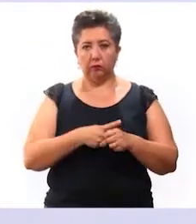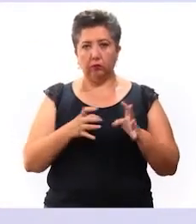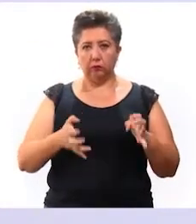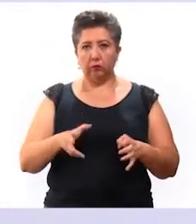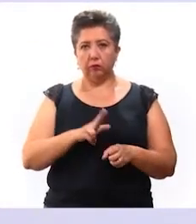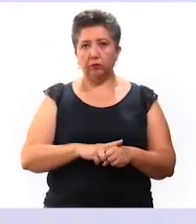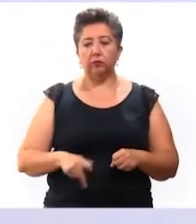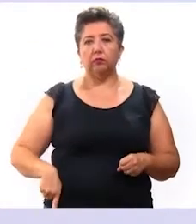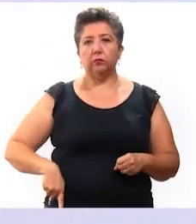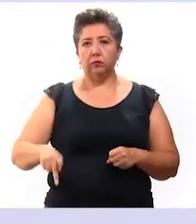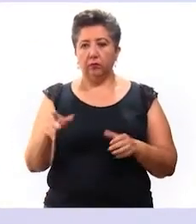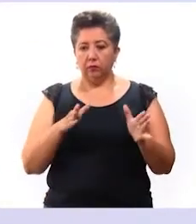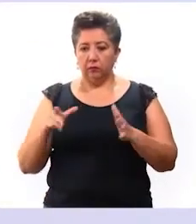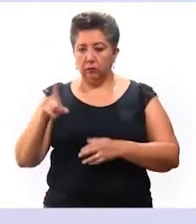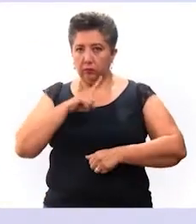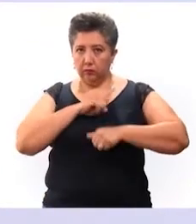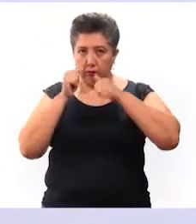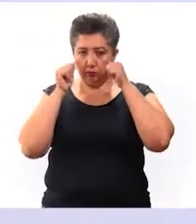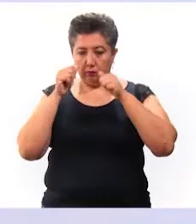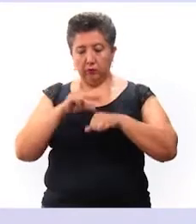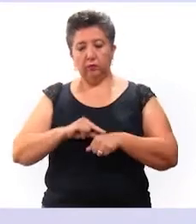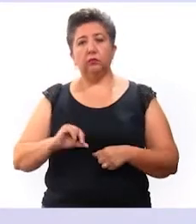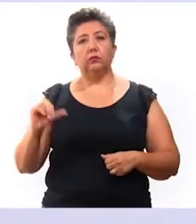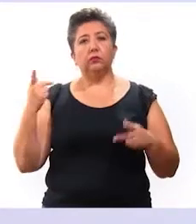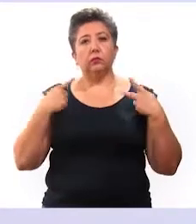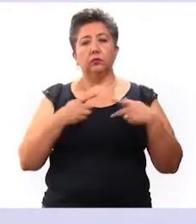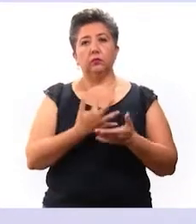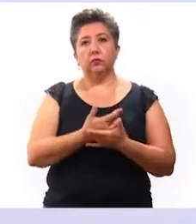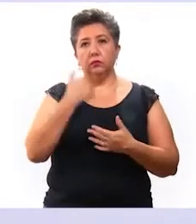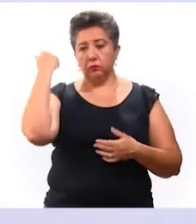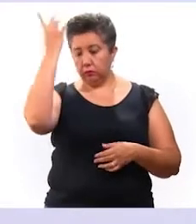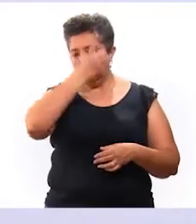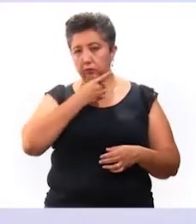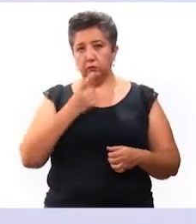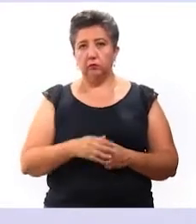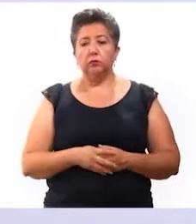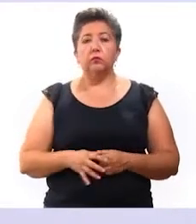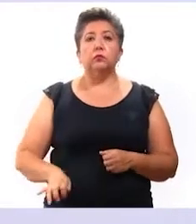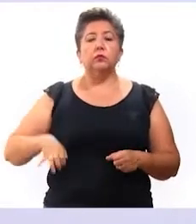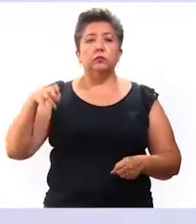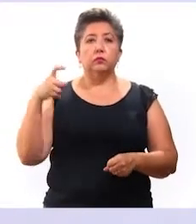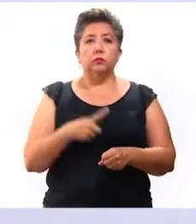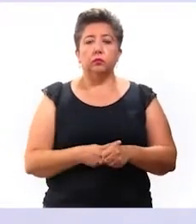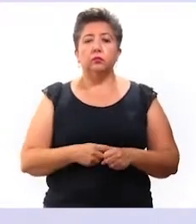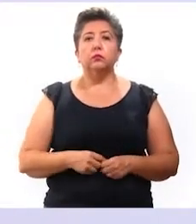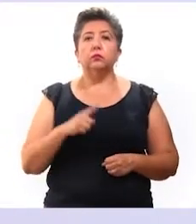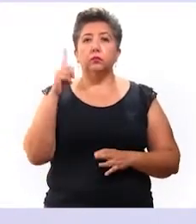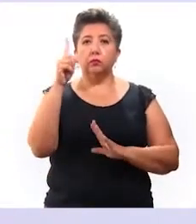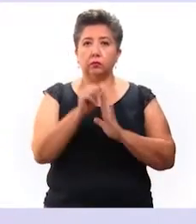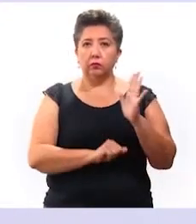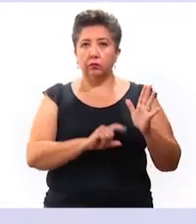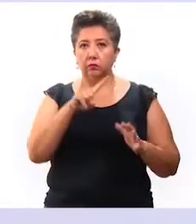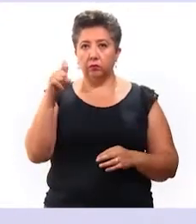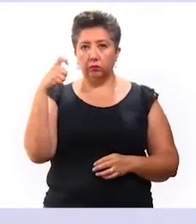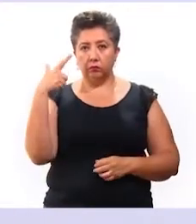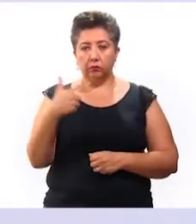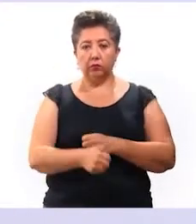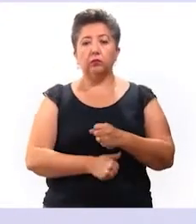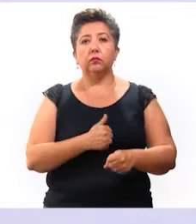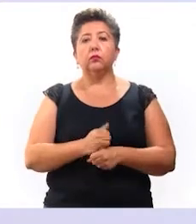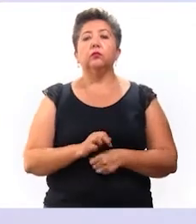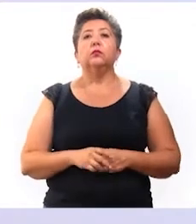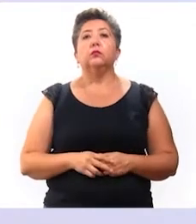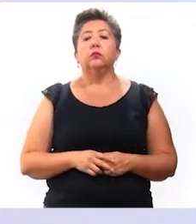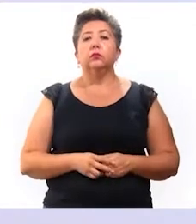positivos están en hospitales públicos y en aislamiento total. Hay otros pacientes a la espera de diagnóstico. El rango de edad de los casos es de 1 mes a